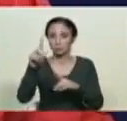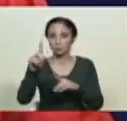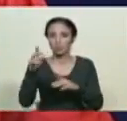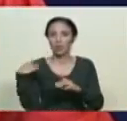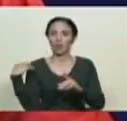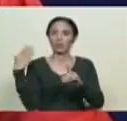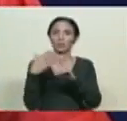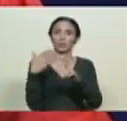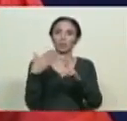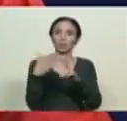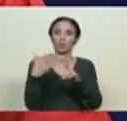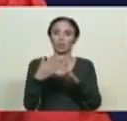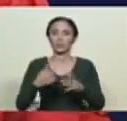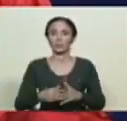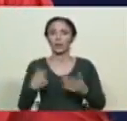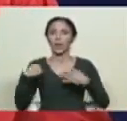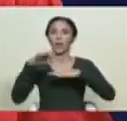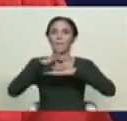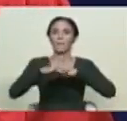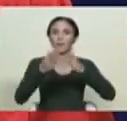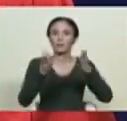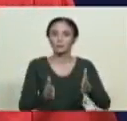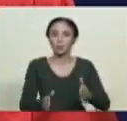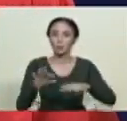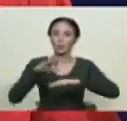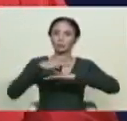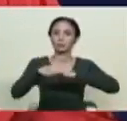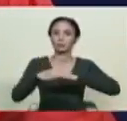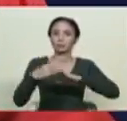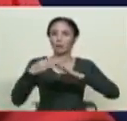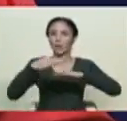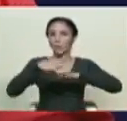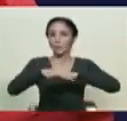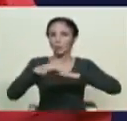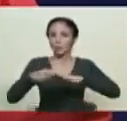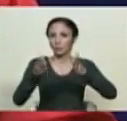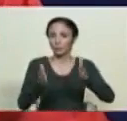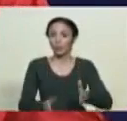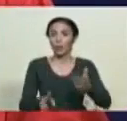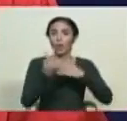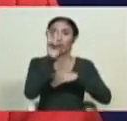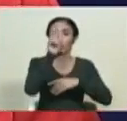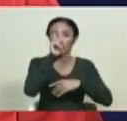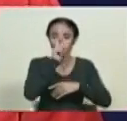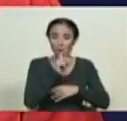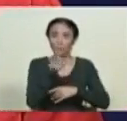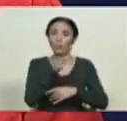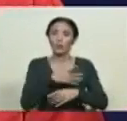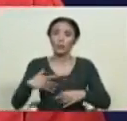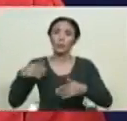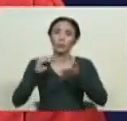Atacaron estas elecciones de municipales a pesar de haber estado ellos 2 años pidiendo elecciones.